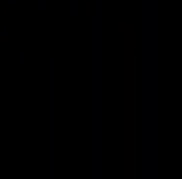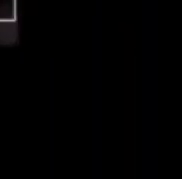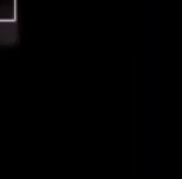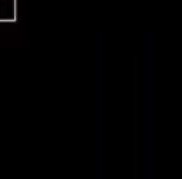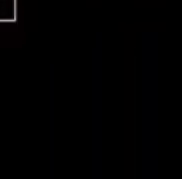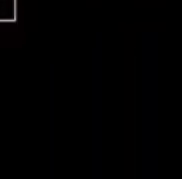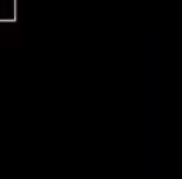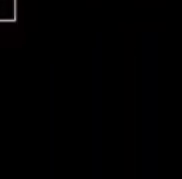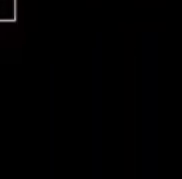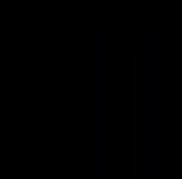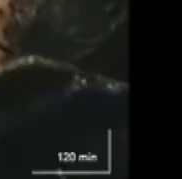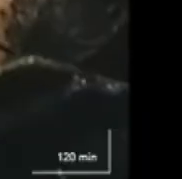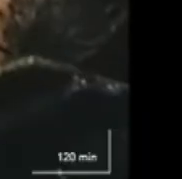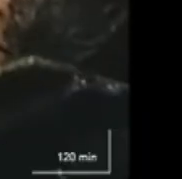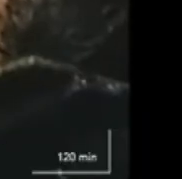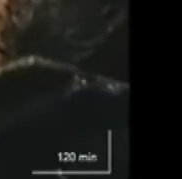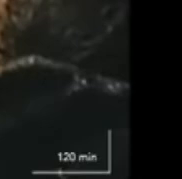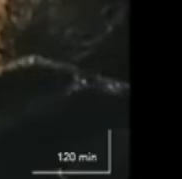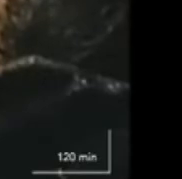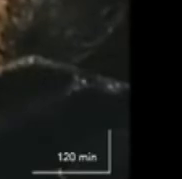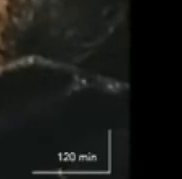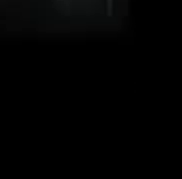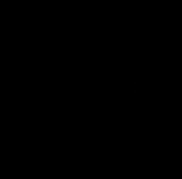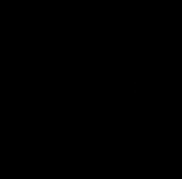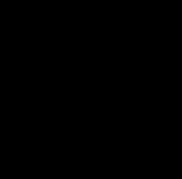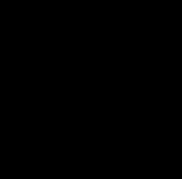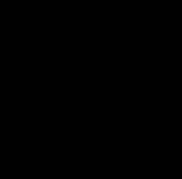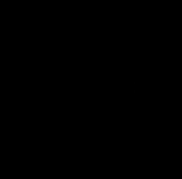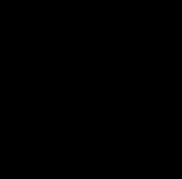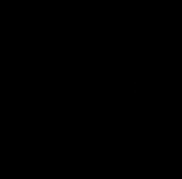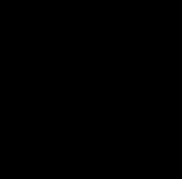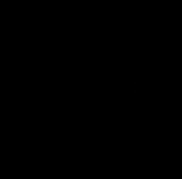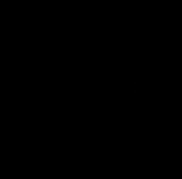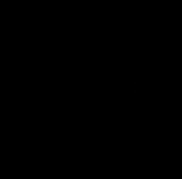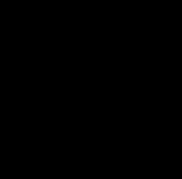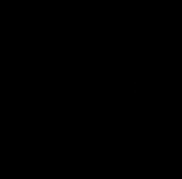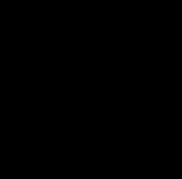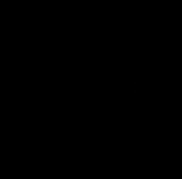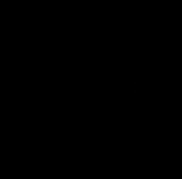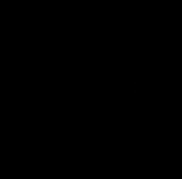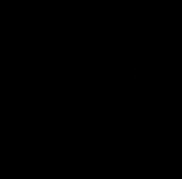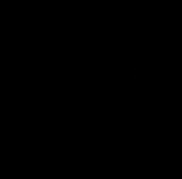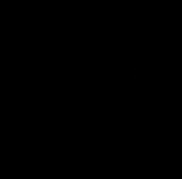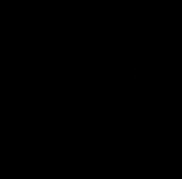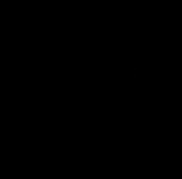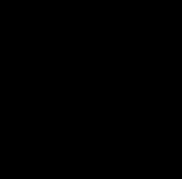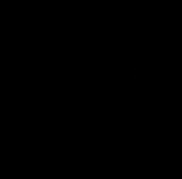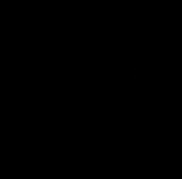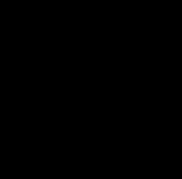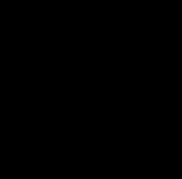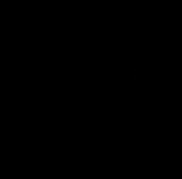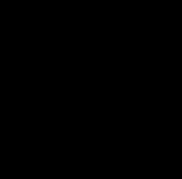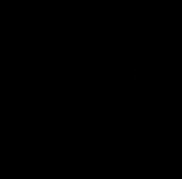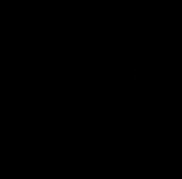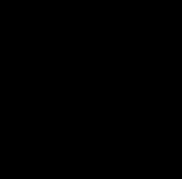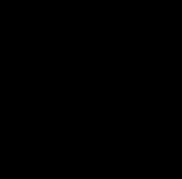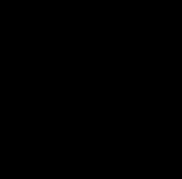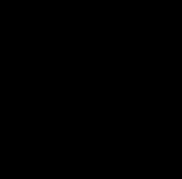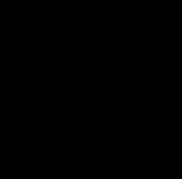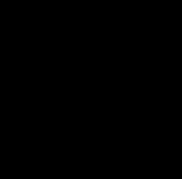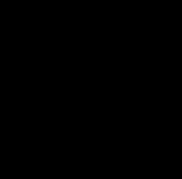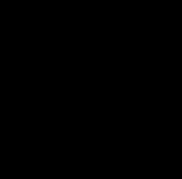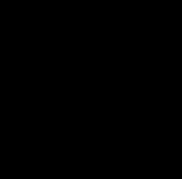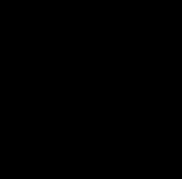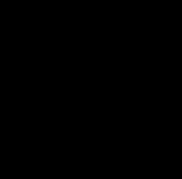que se han estrenado directamente en plataformas digitales. Haremos una revisión de películas que suceden en prisiones o en